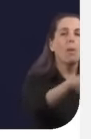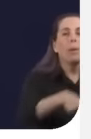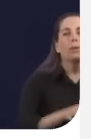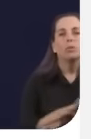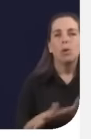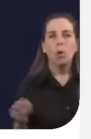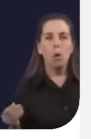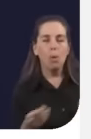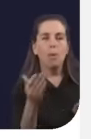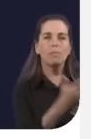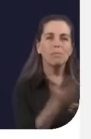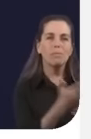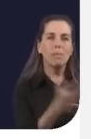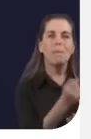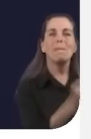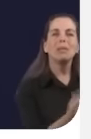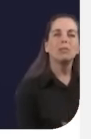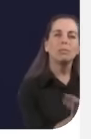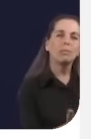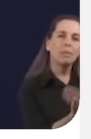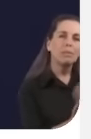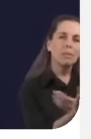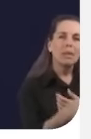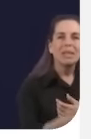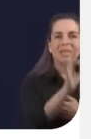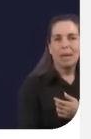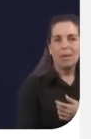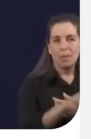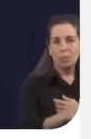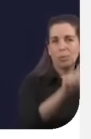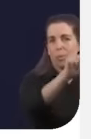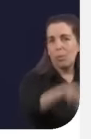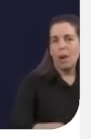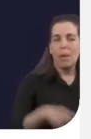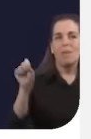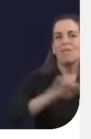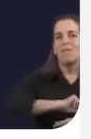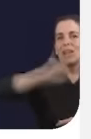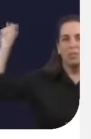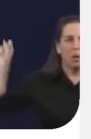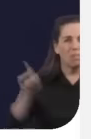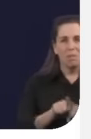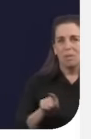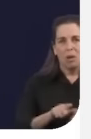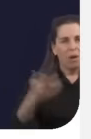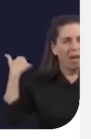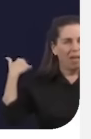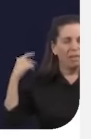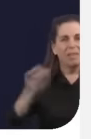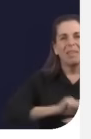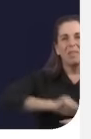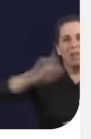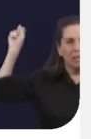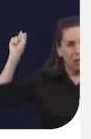monetaria que como decimos siempre nos lleva a lo más oscuro de una de una realidad que es tener inflación y tener